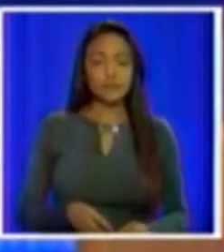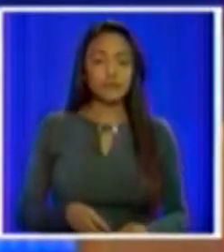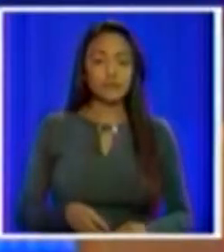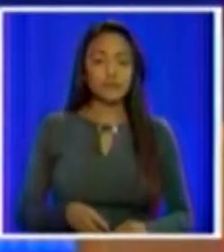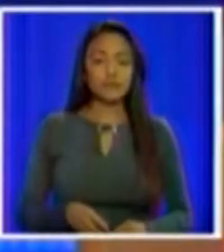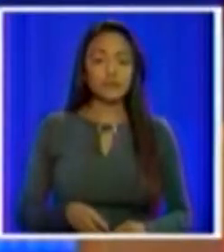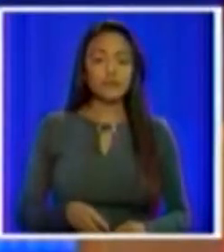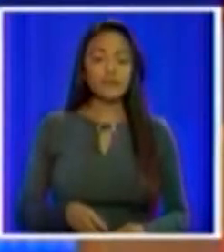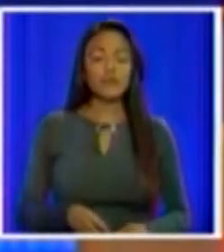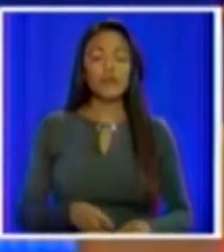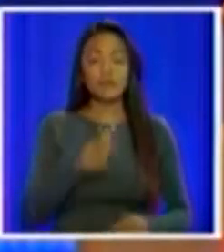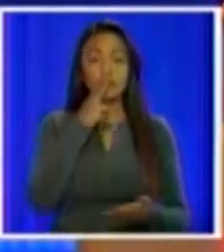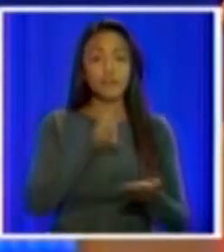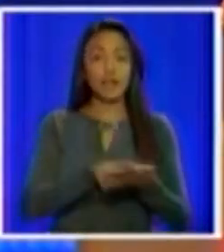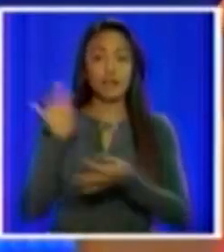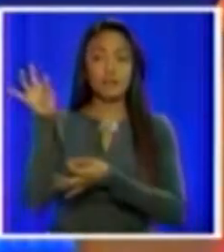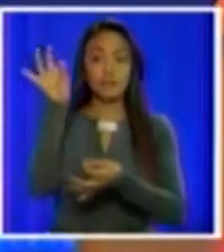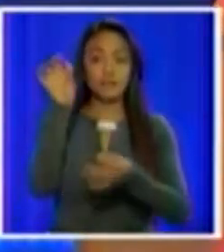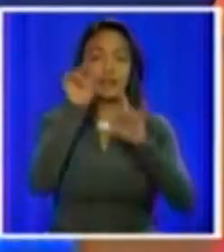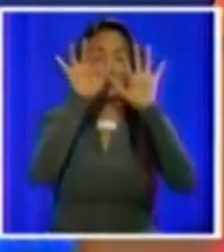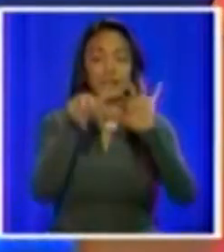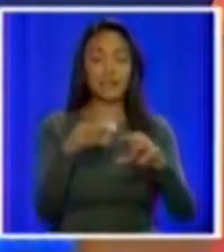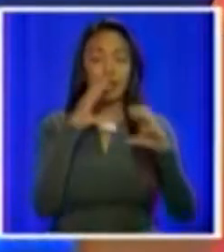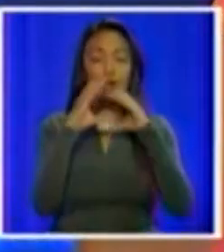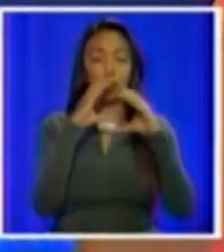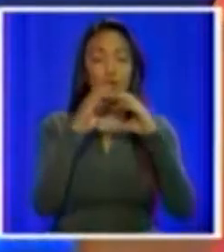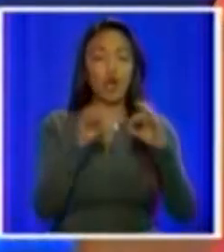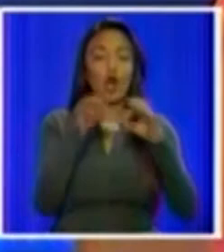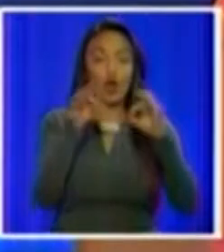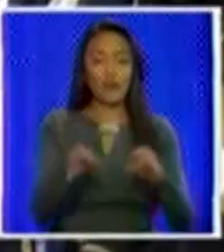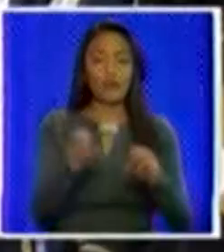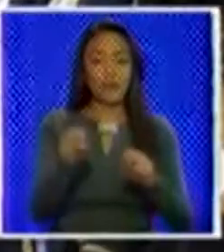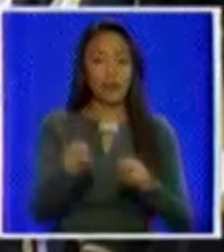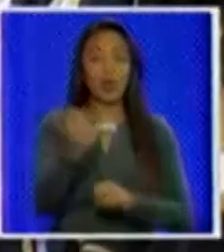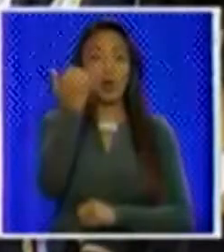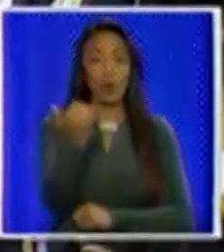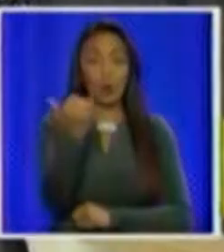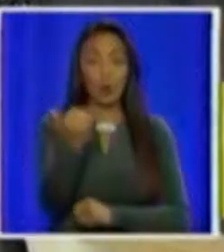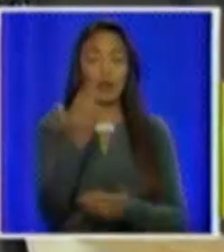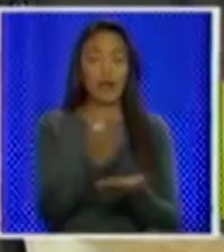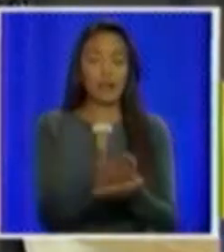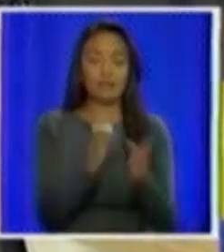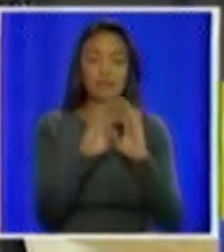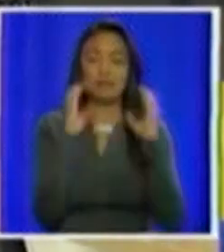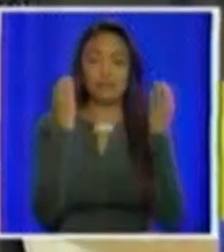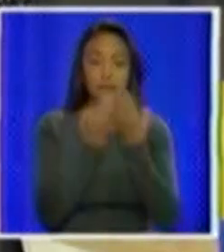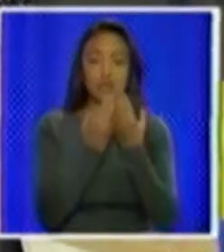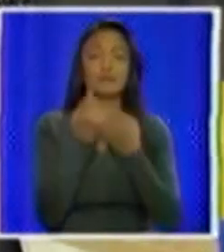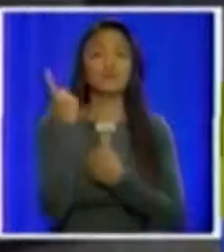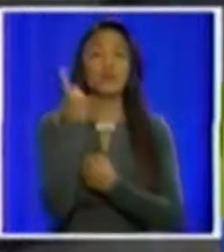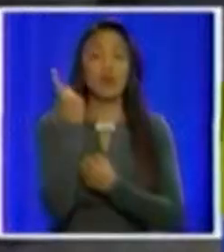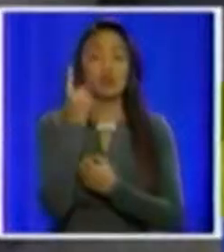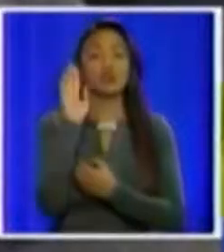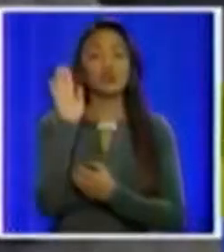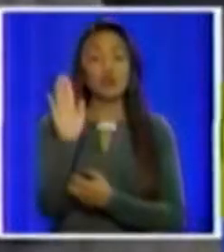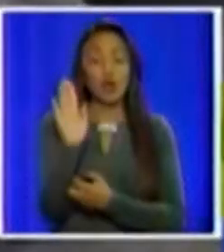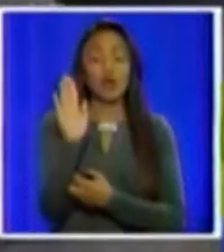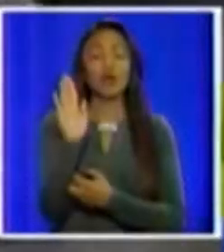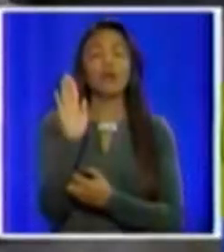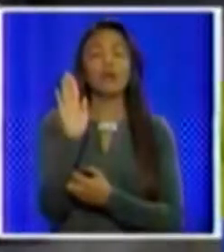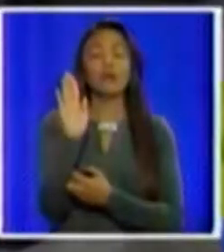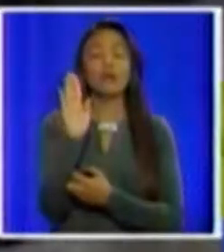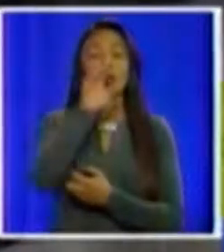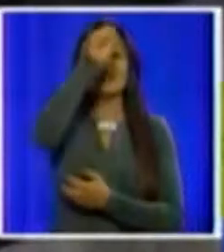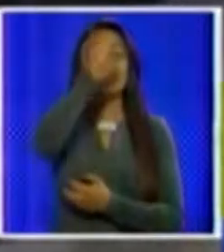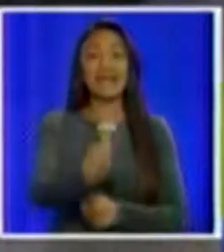A través de un comunicado, la Secretaría de Comunicación confirmó que hoy no hay asistencia a clases, únicamente en las instituciones educativas de